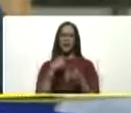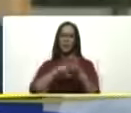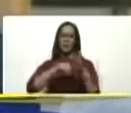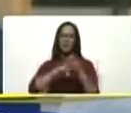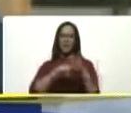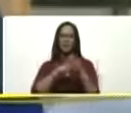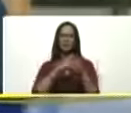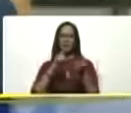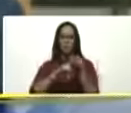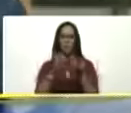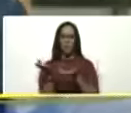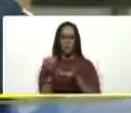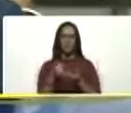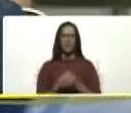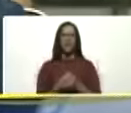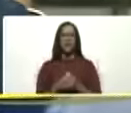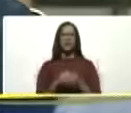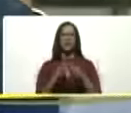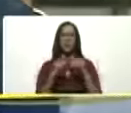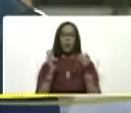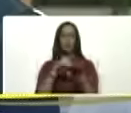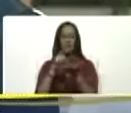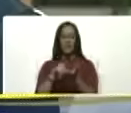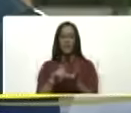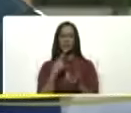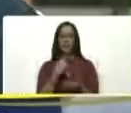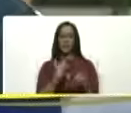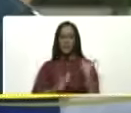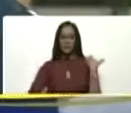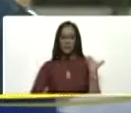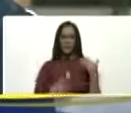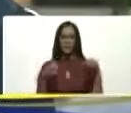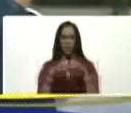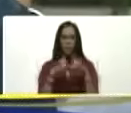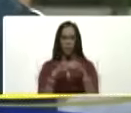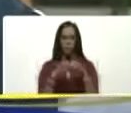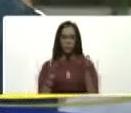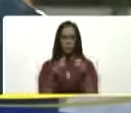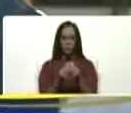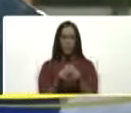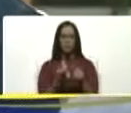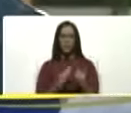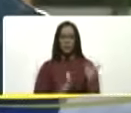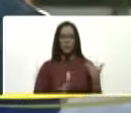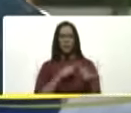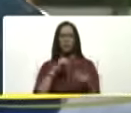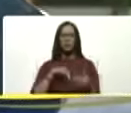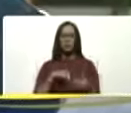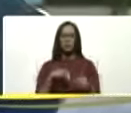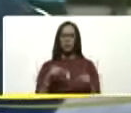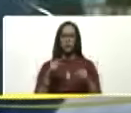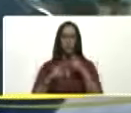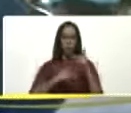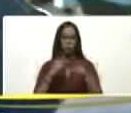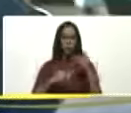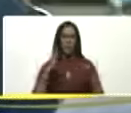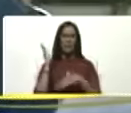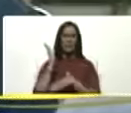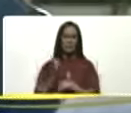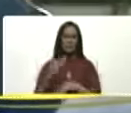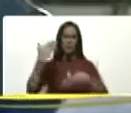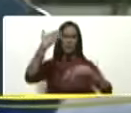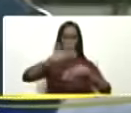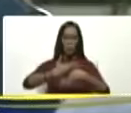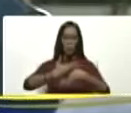todos los que están acá, para complementar lo que decía el presidente de la Junta Interventora, presidente, nosotros acá, producto de las sanciones y del